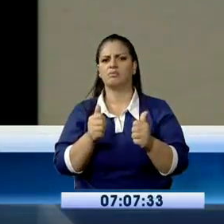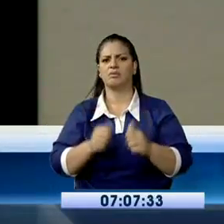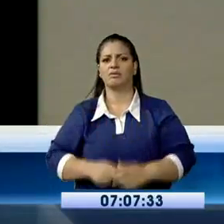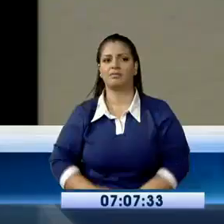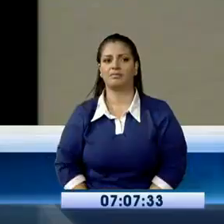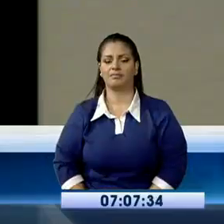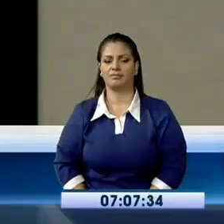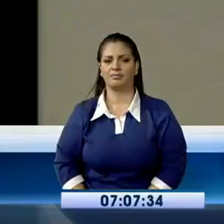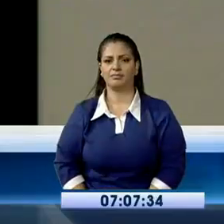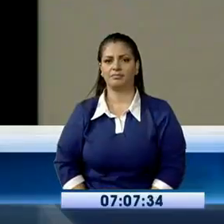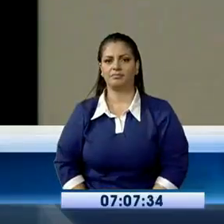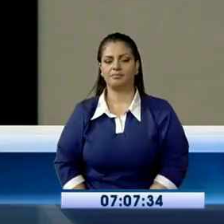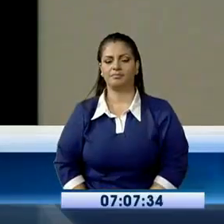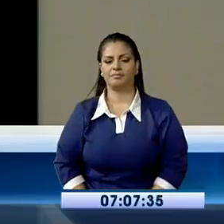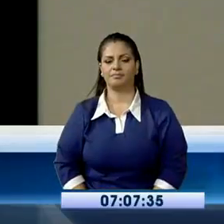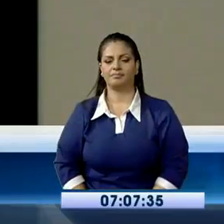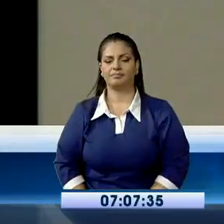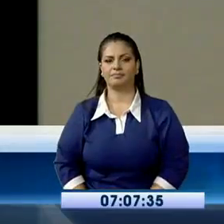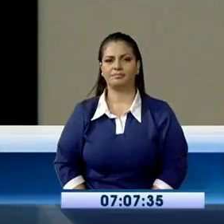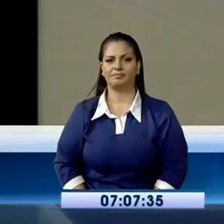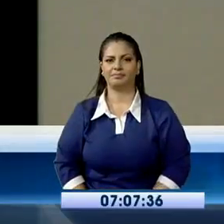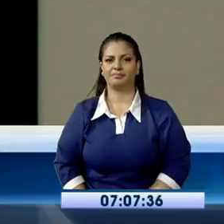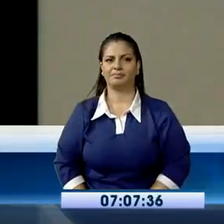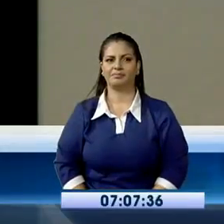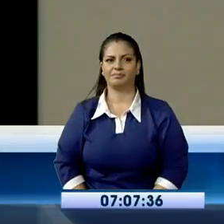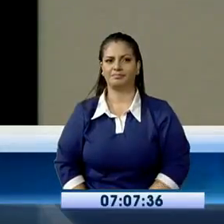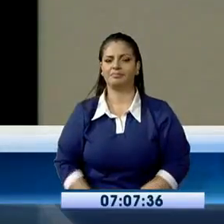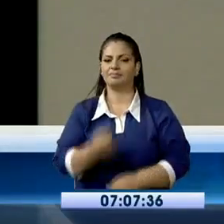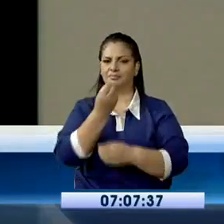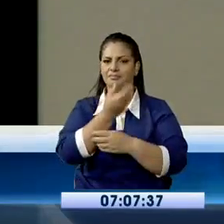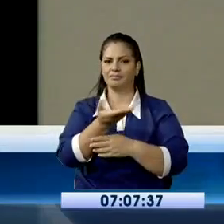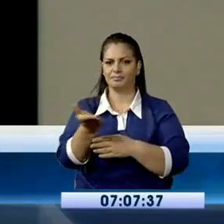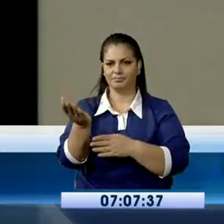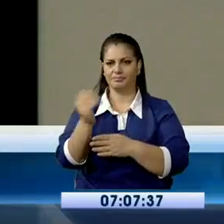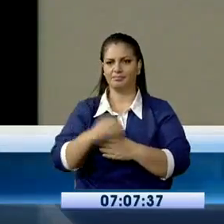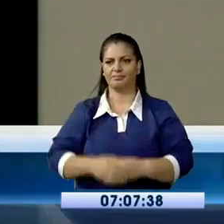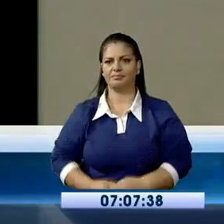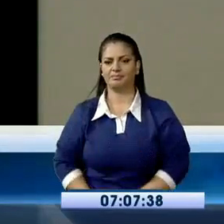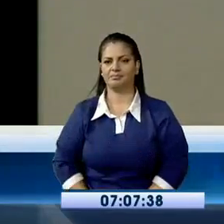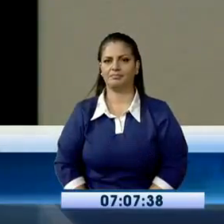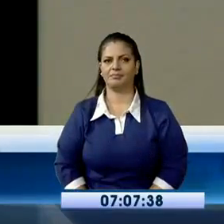daba anteriormente. Hugo, Luisa y amigos televidentes, muy buenos días.